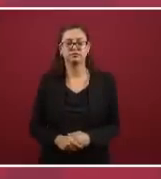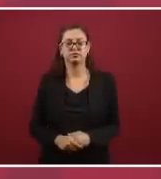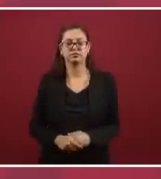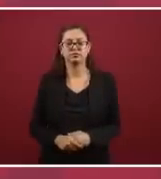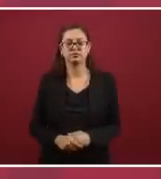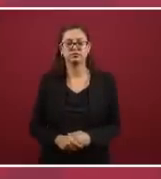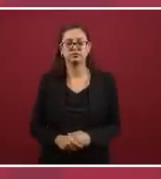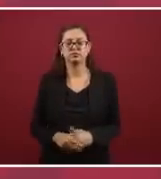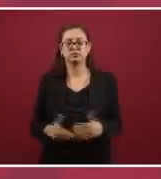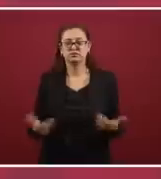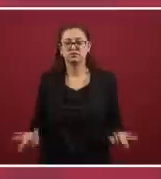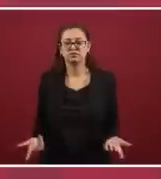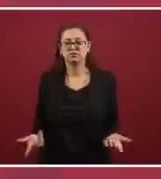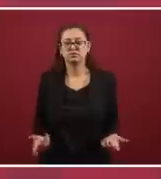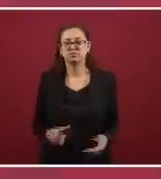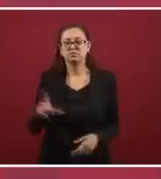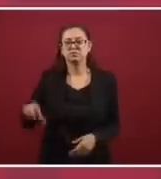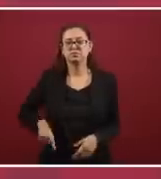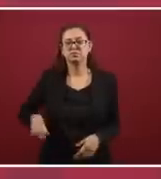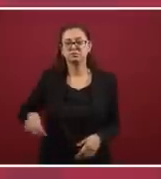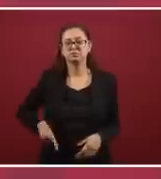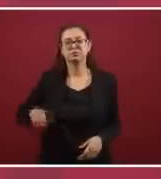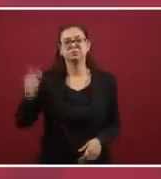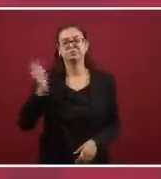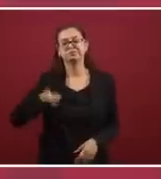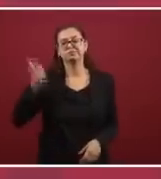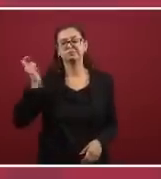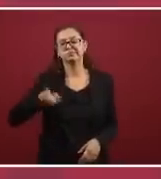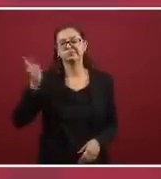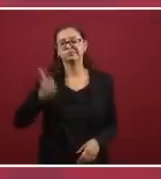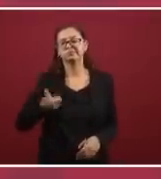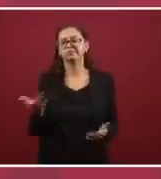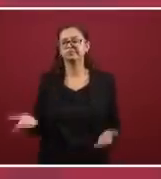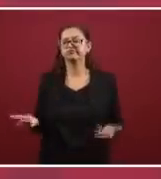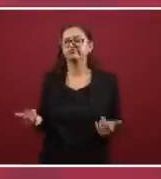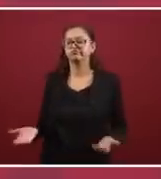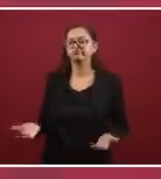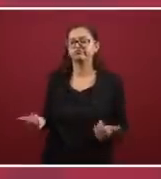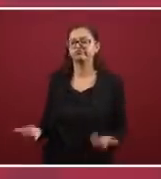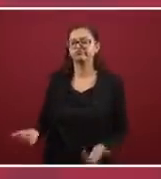Era un gobierno mantenido y bueno para nada.